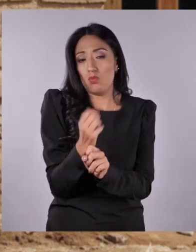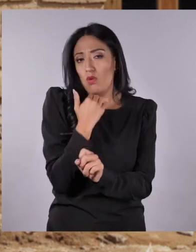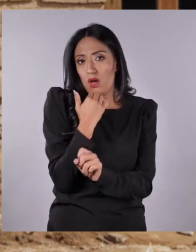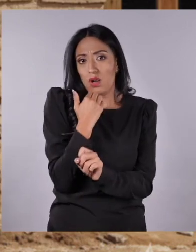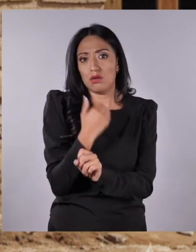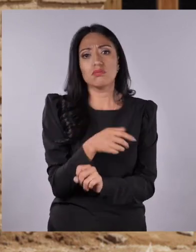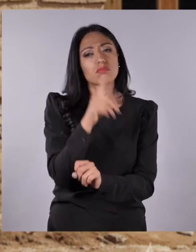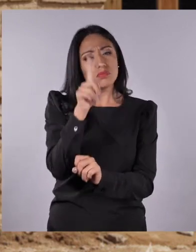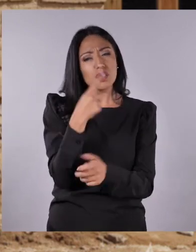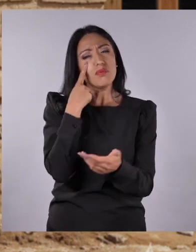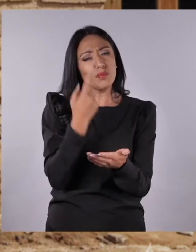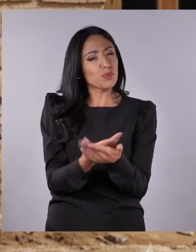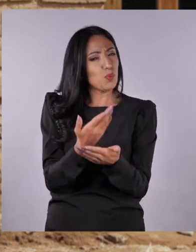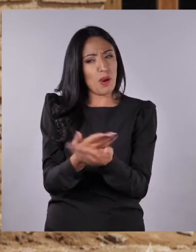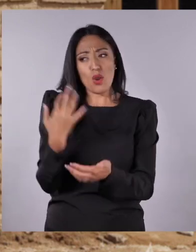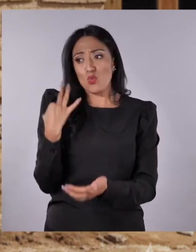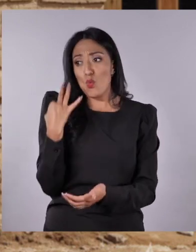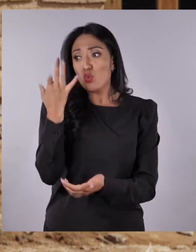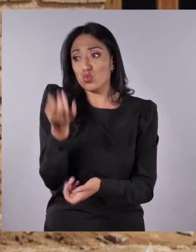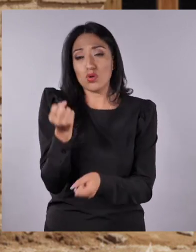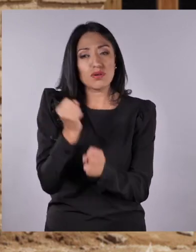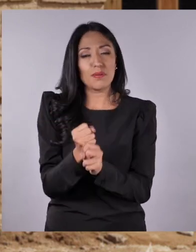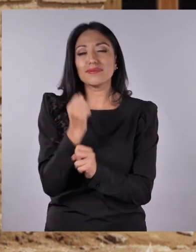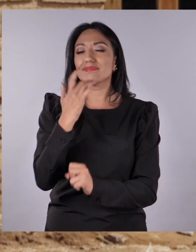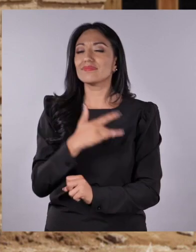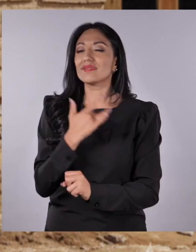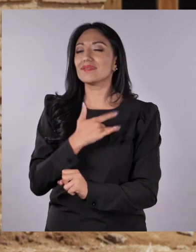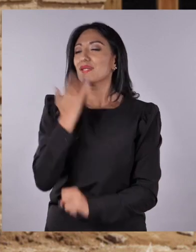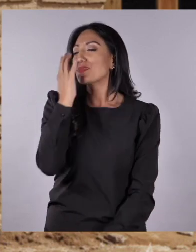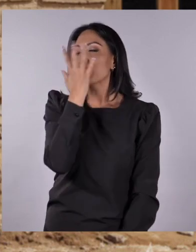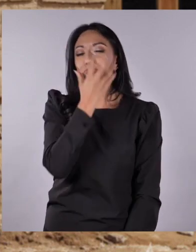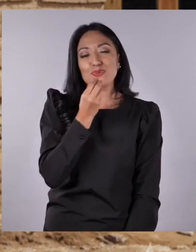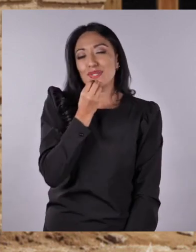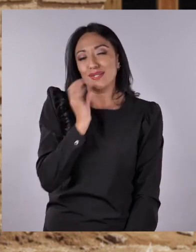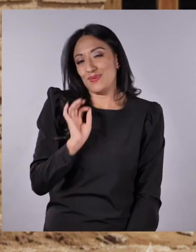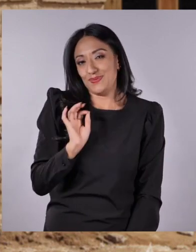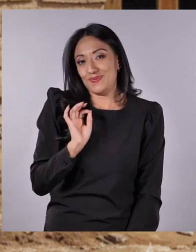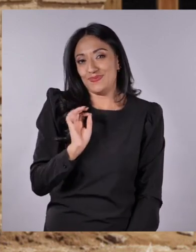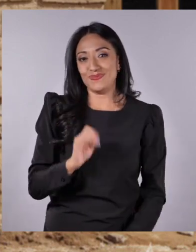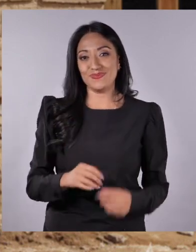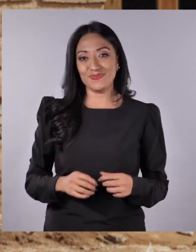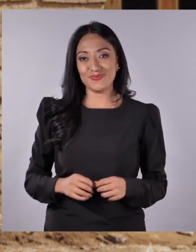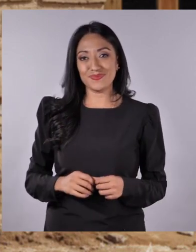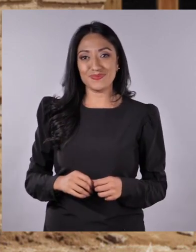minga, deberían probarlo, se siente maravilloso.